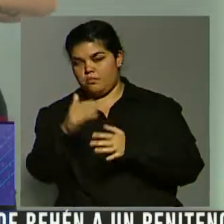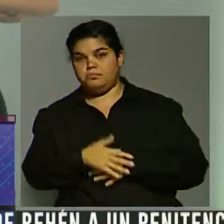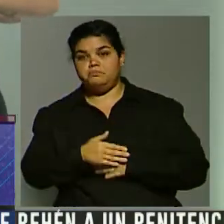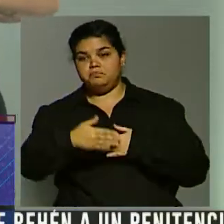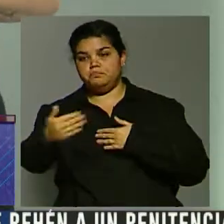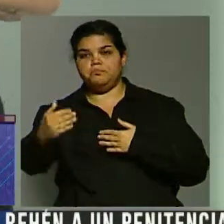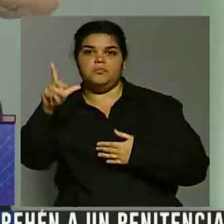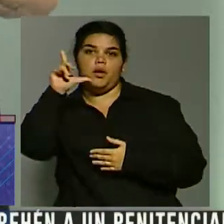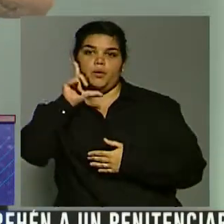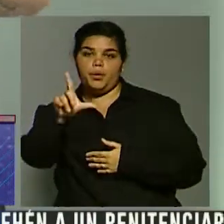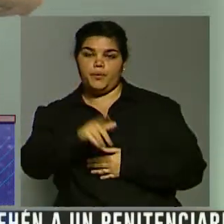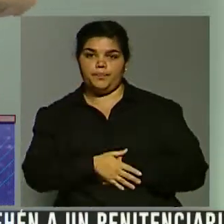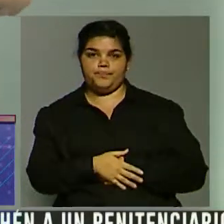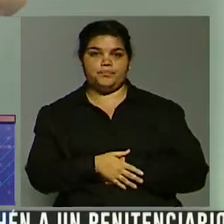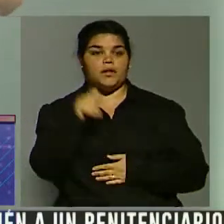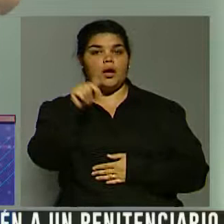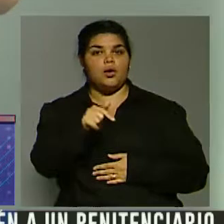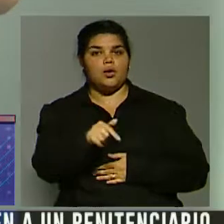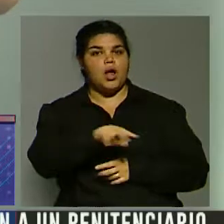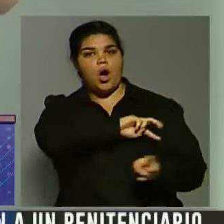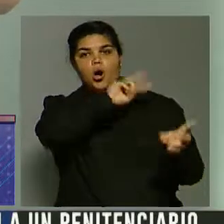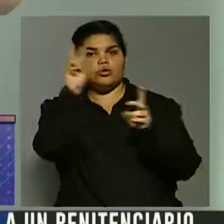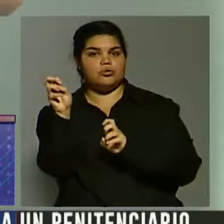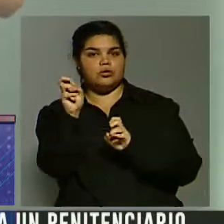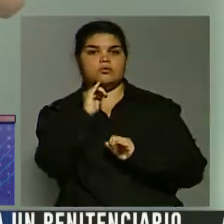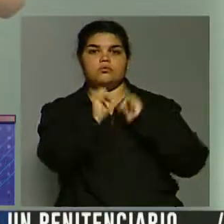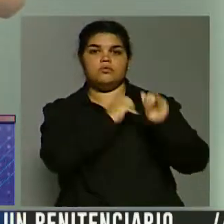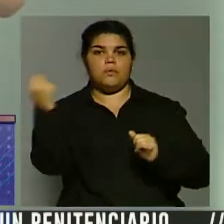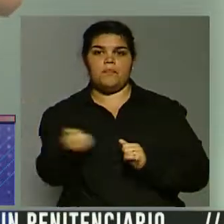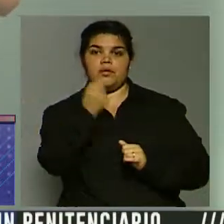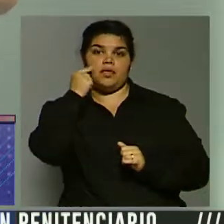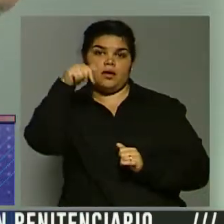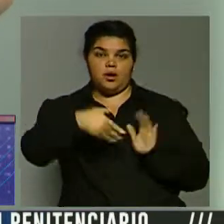mes de julio. Momento de compartir con ustedes otros títulos principales de la jornada.